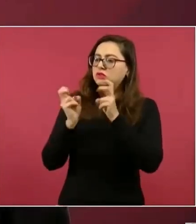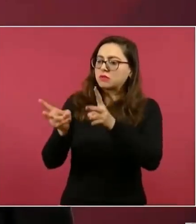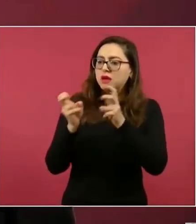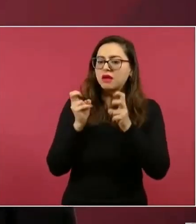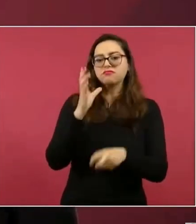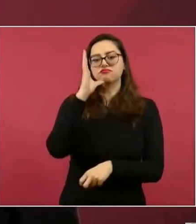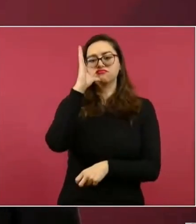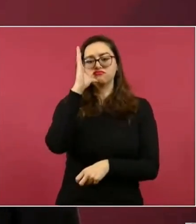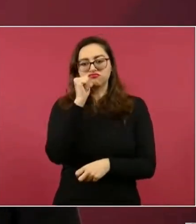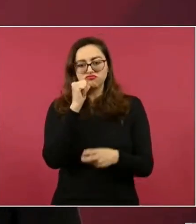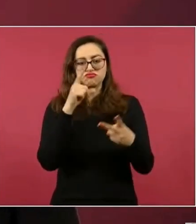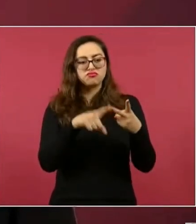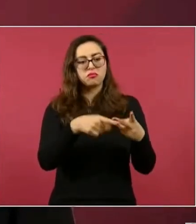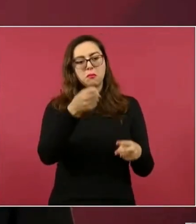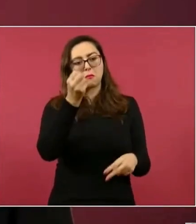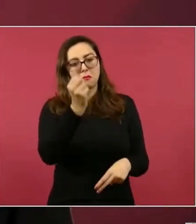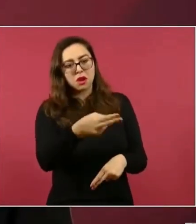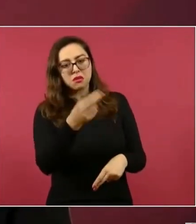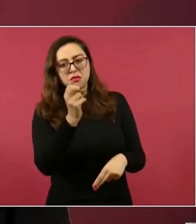ya no mandan.